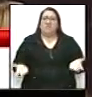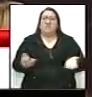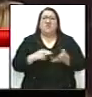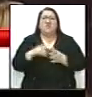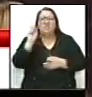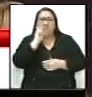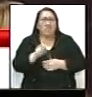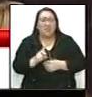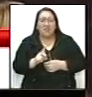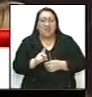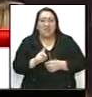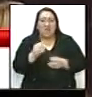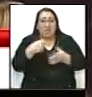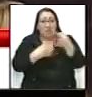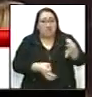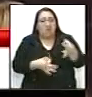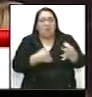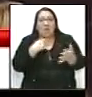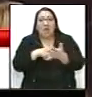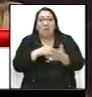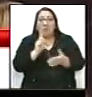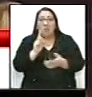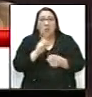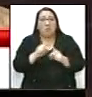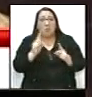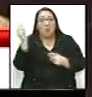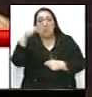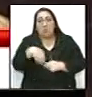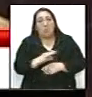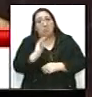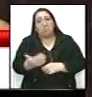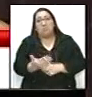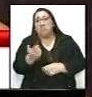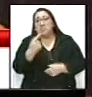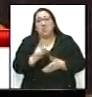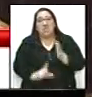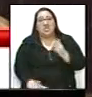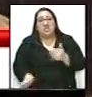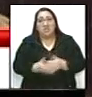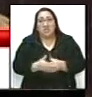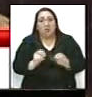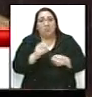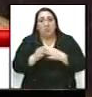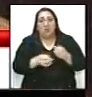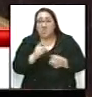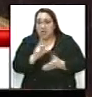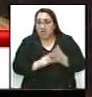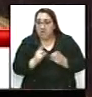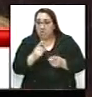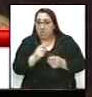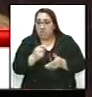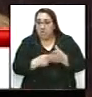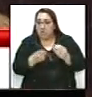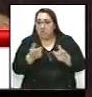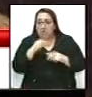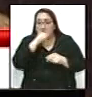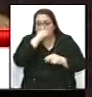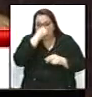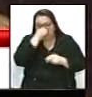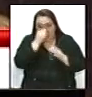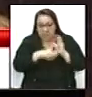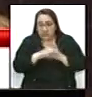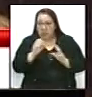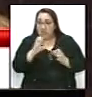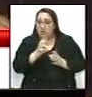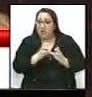mentira. En el papel pondrán uno, pues, pero uno nunca va a entrar, porque si hablamos de lista cerrada o como lista única, es como cuando uno elige a un